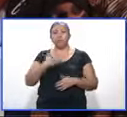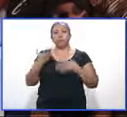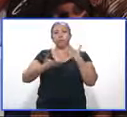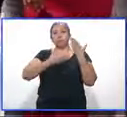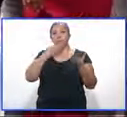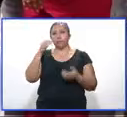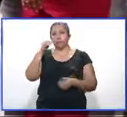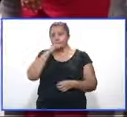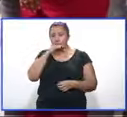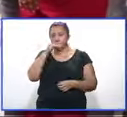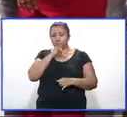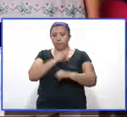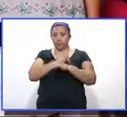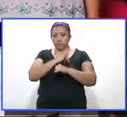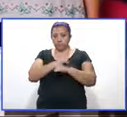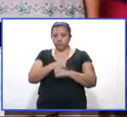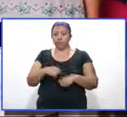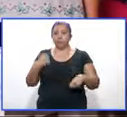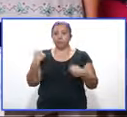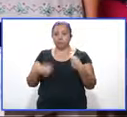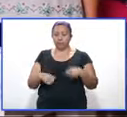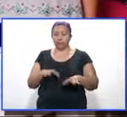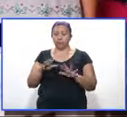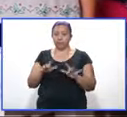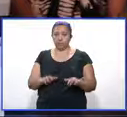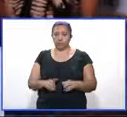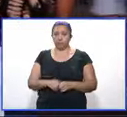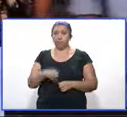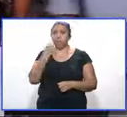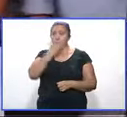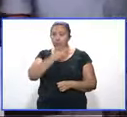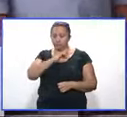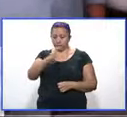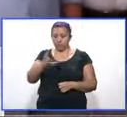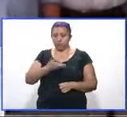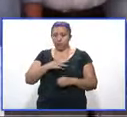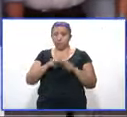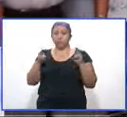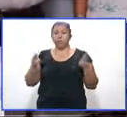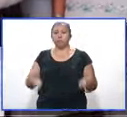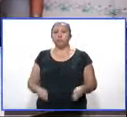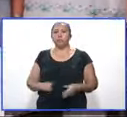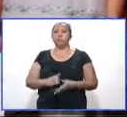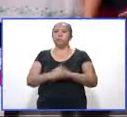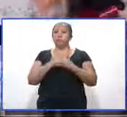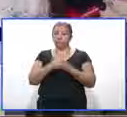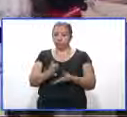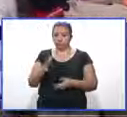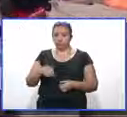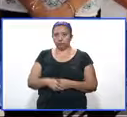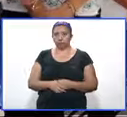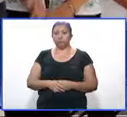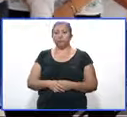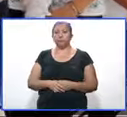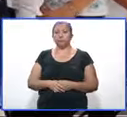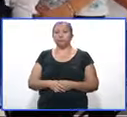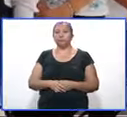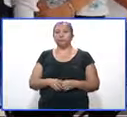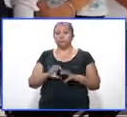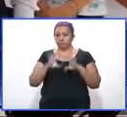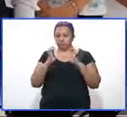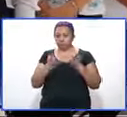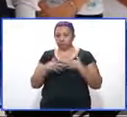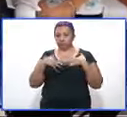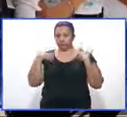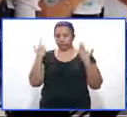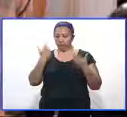de Internet y se entregará equipo para la banda de guerra y de cómputo. El plantel también recibió mobiliario escolar que beneficiará a los dos turnos. En el evento se